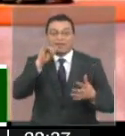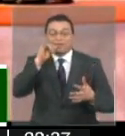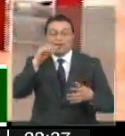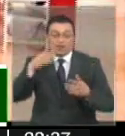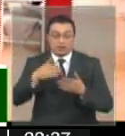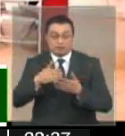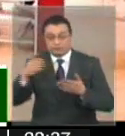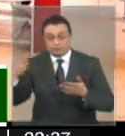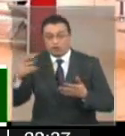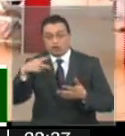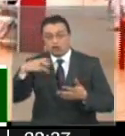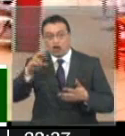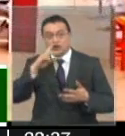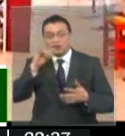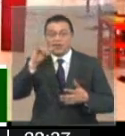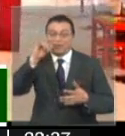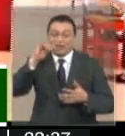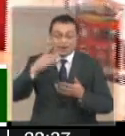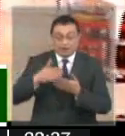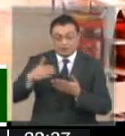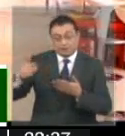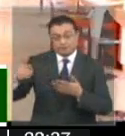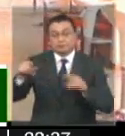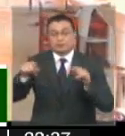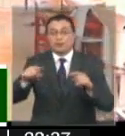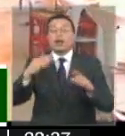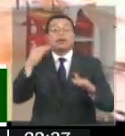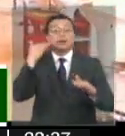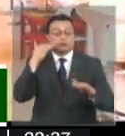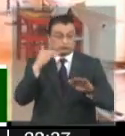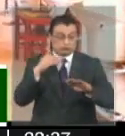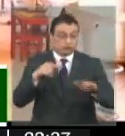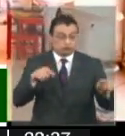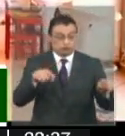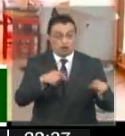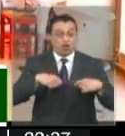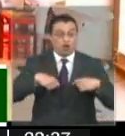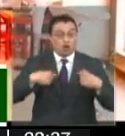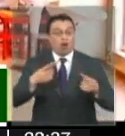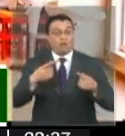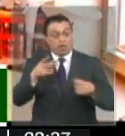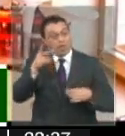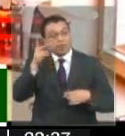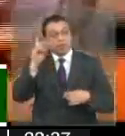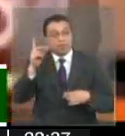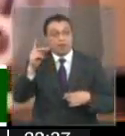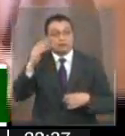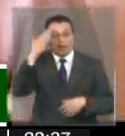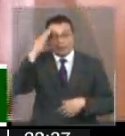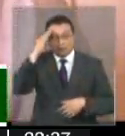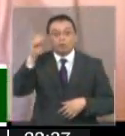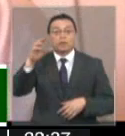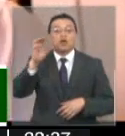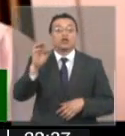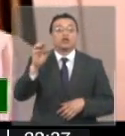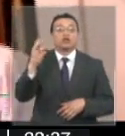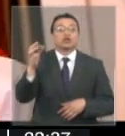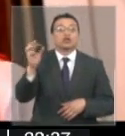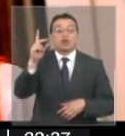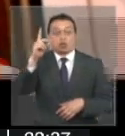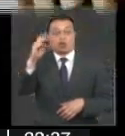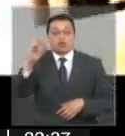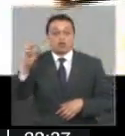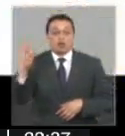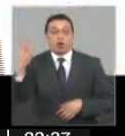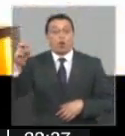Italia, donde chicos con discapacidad intelectual, principalmente personas con síndrome de